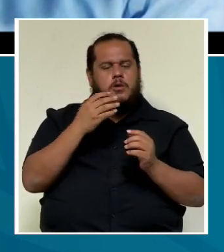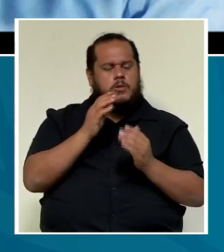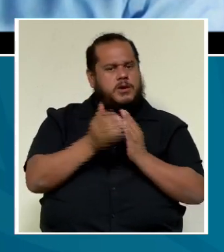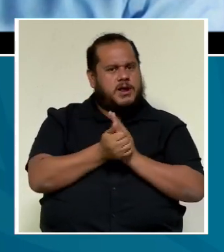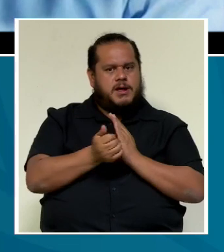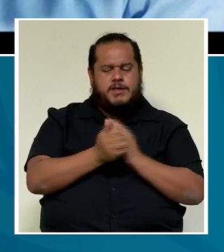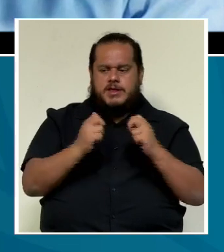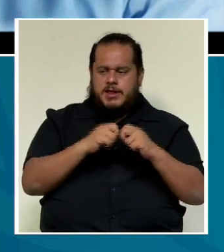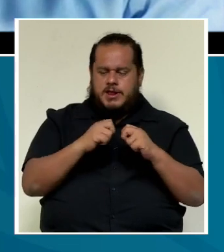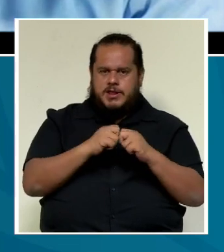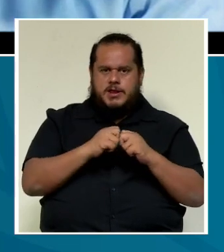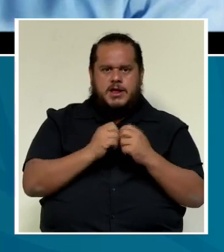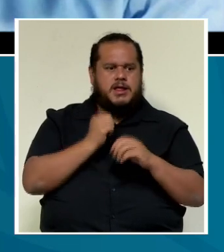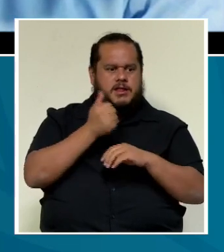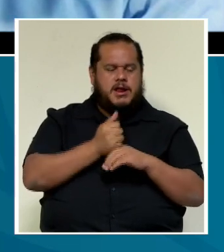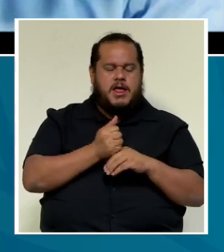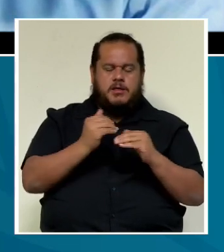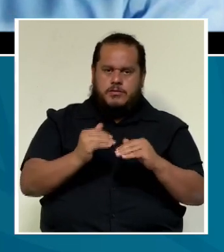instalada muy alta,